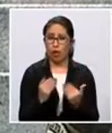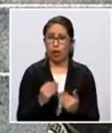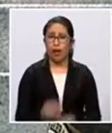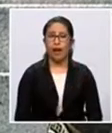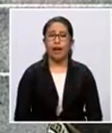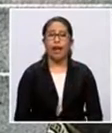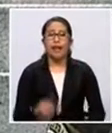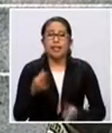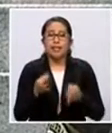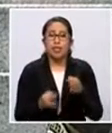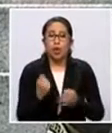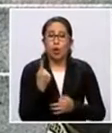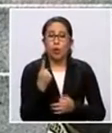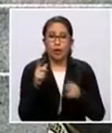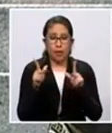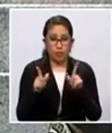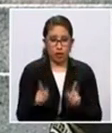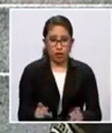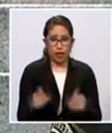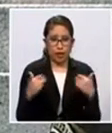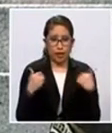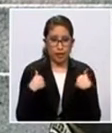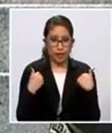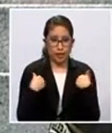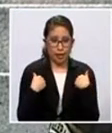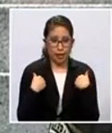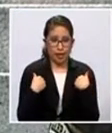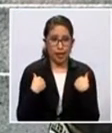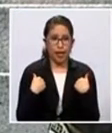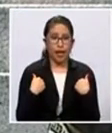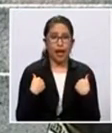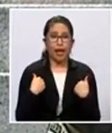el tema de lo que es el Juancito Pinto,